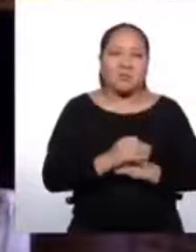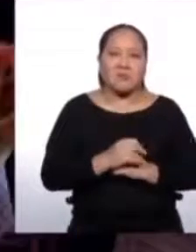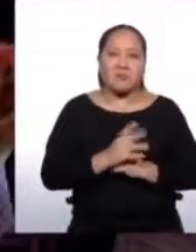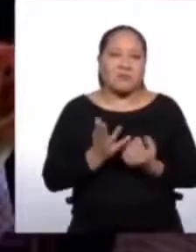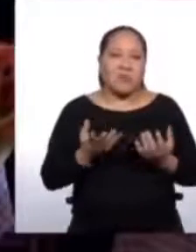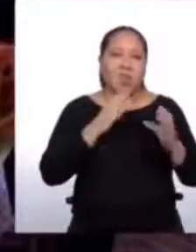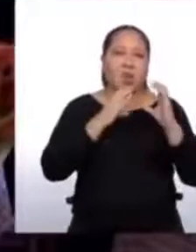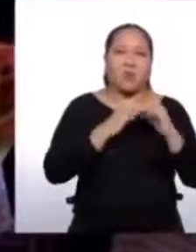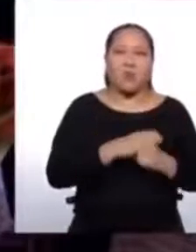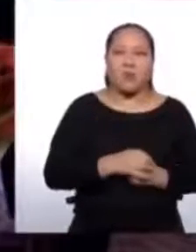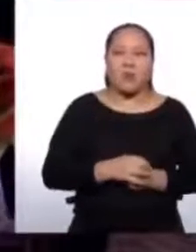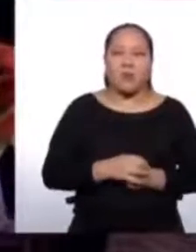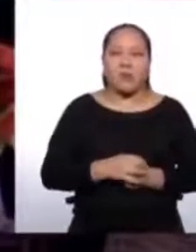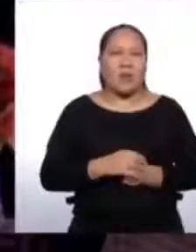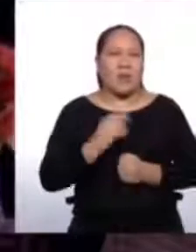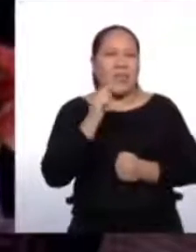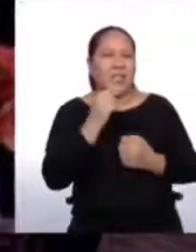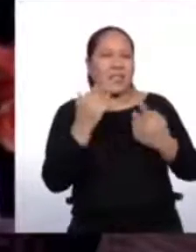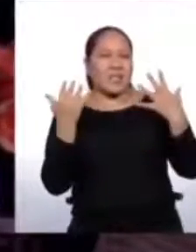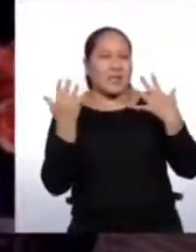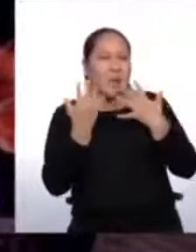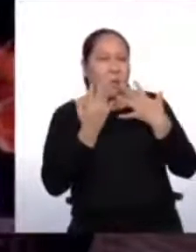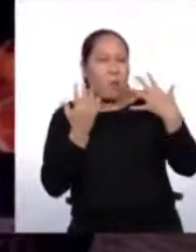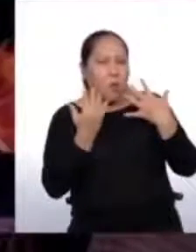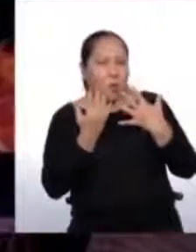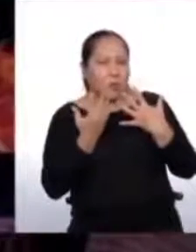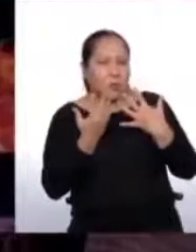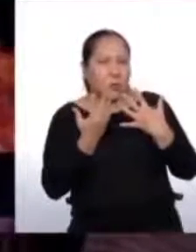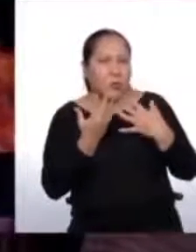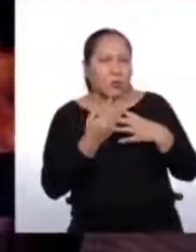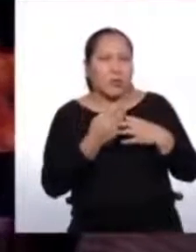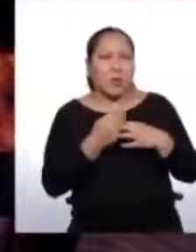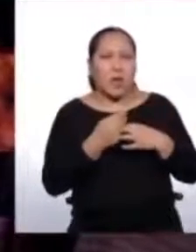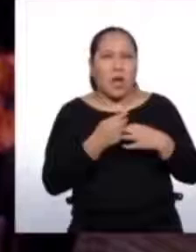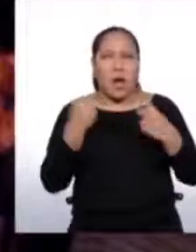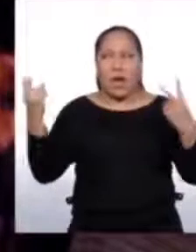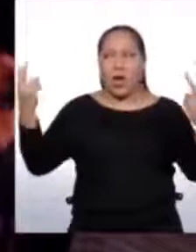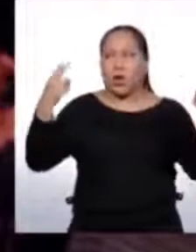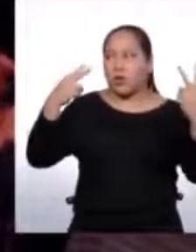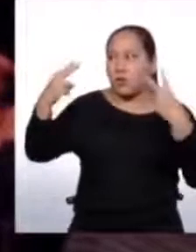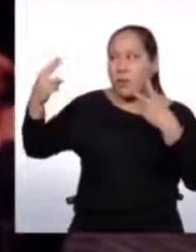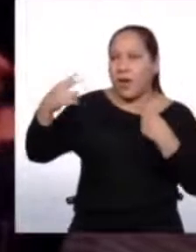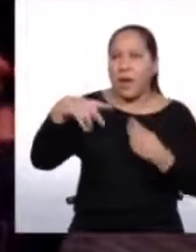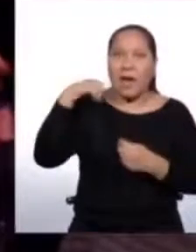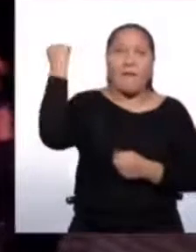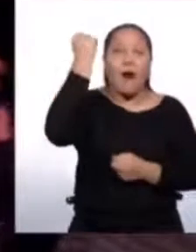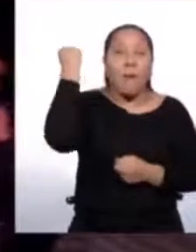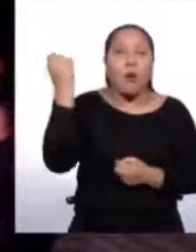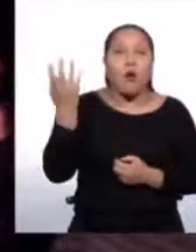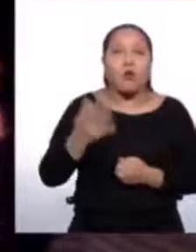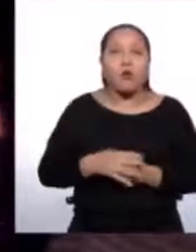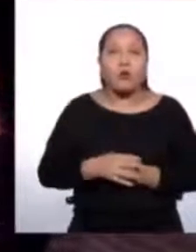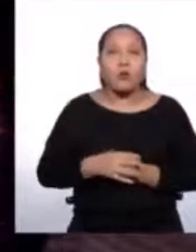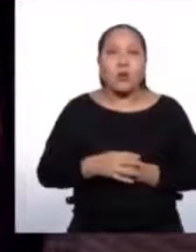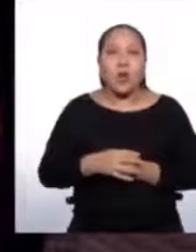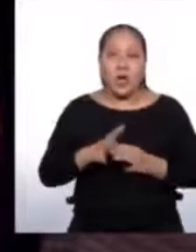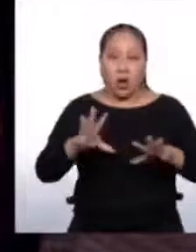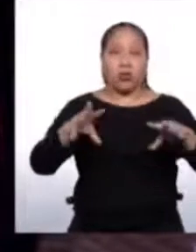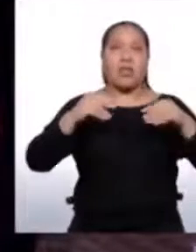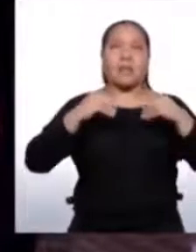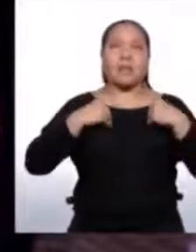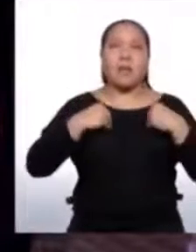diálogo. Le tienen un enorme temor a la luz pública, a la fama, al